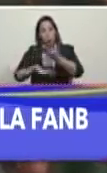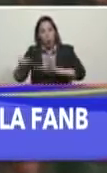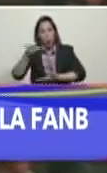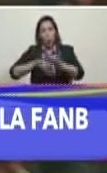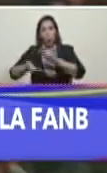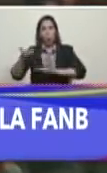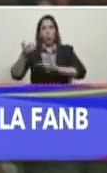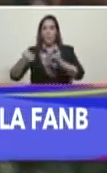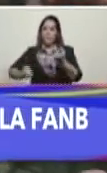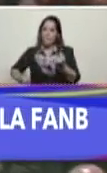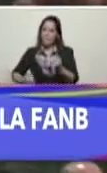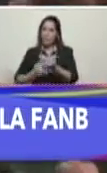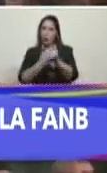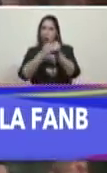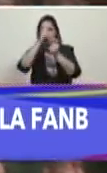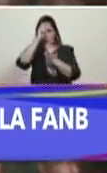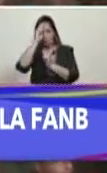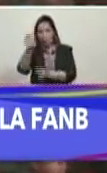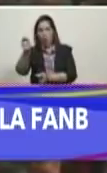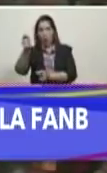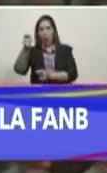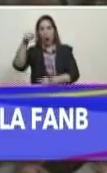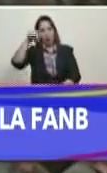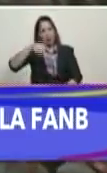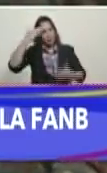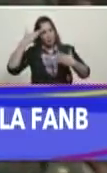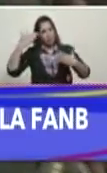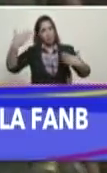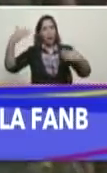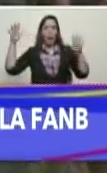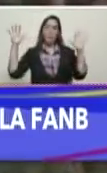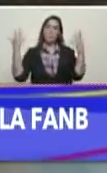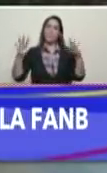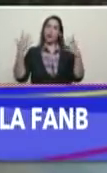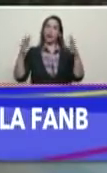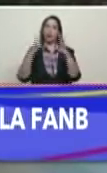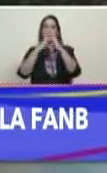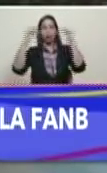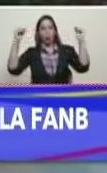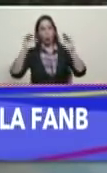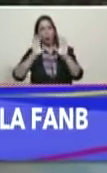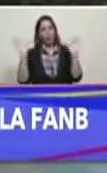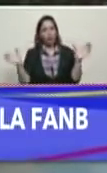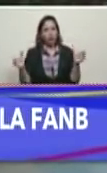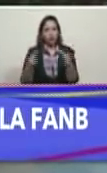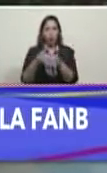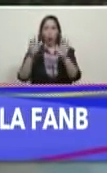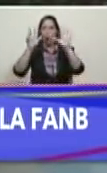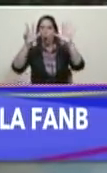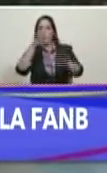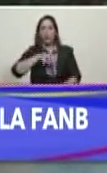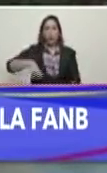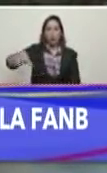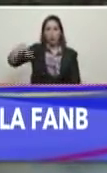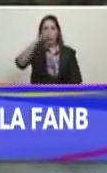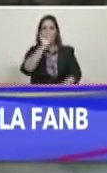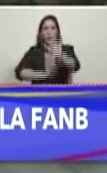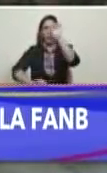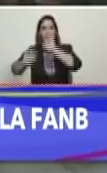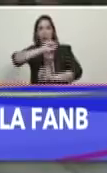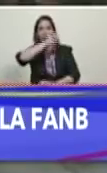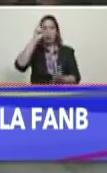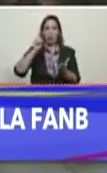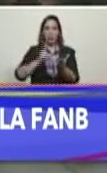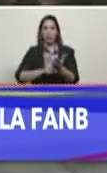de apoyo y de reconocimiento. Desde aquí le enviamos un aplauso a todas las 8 regiones de defensa integral, a